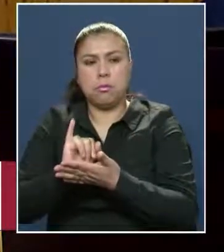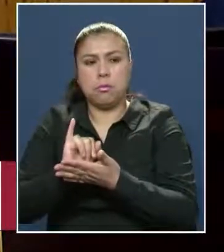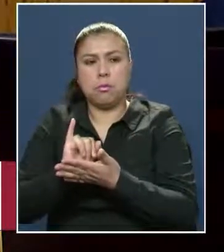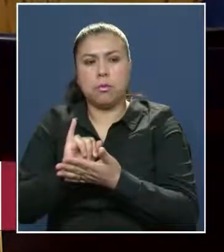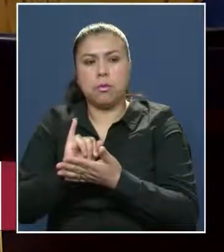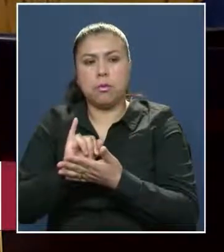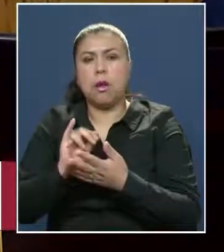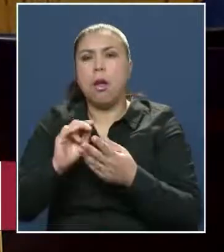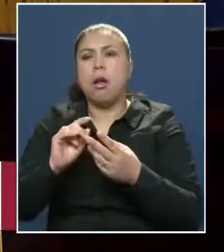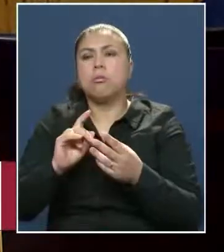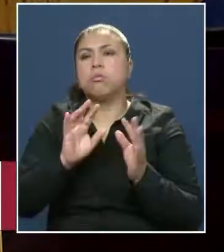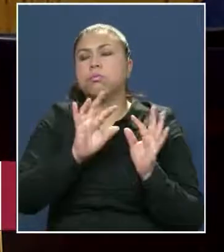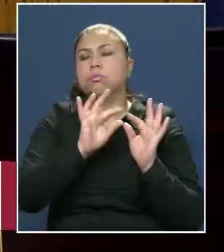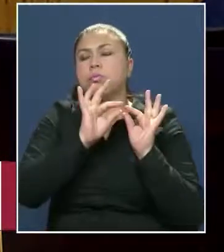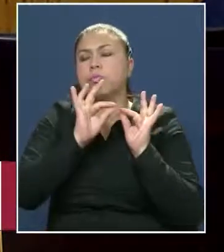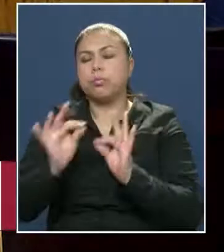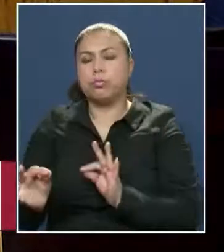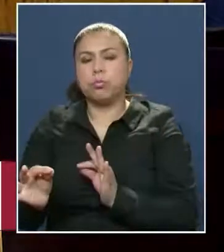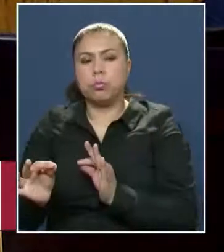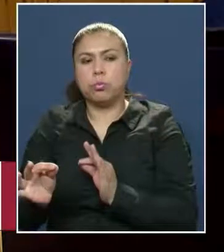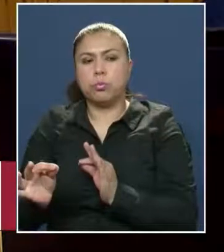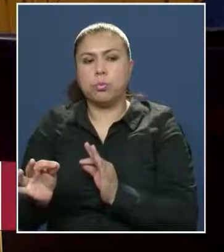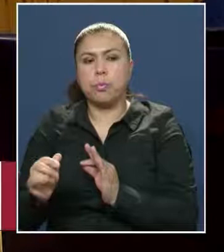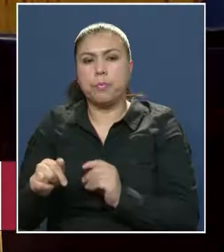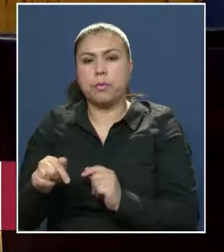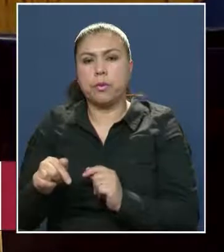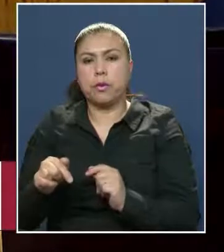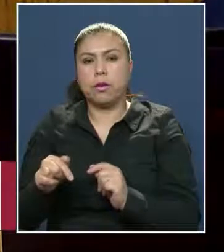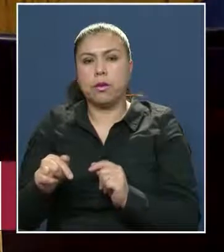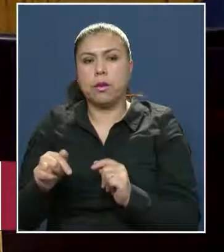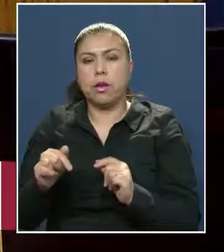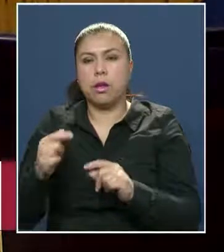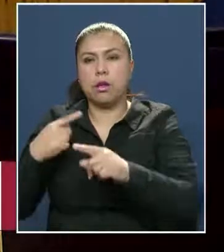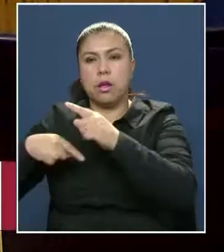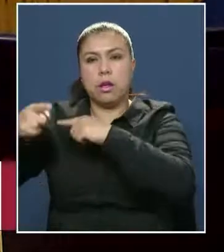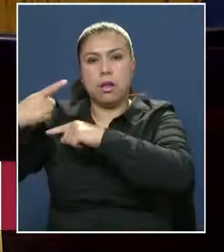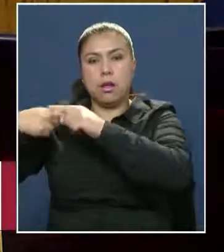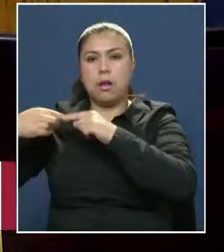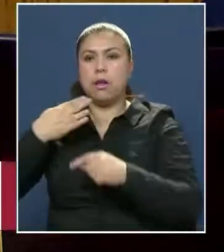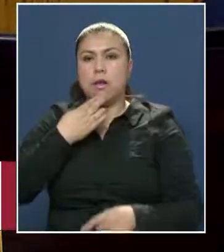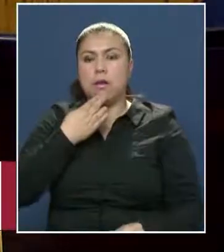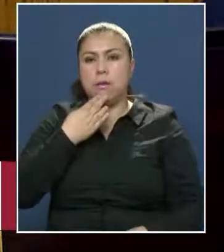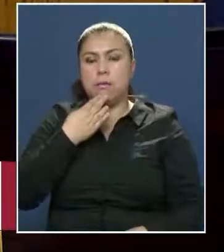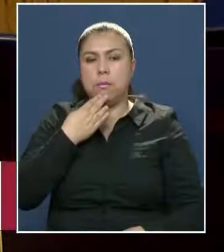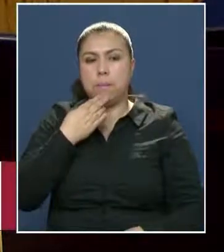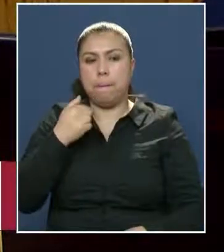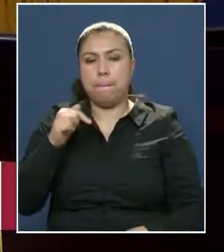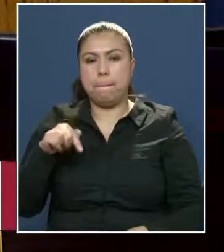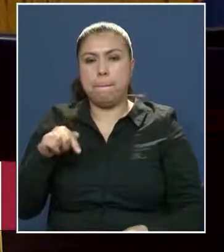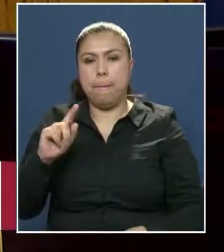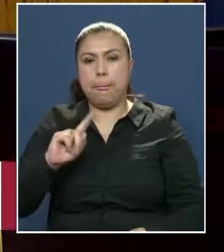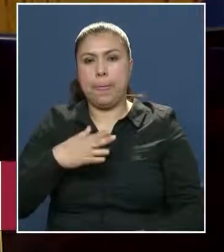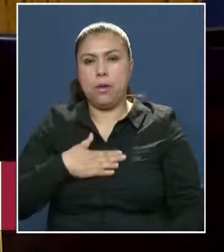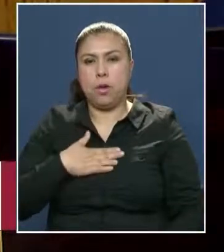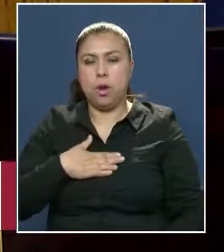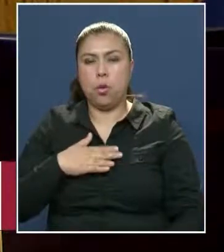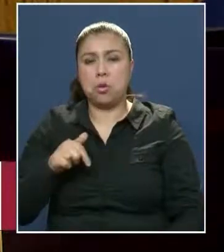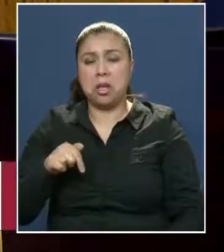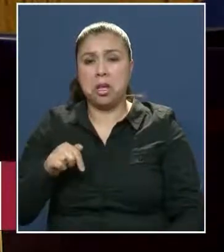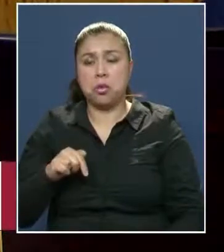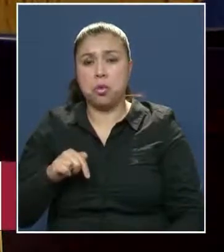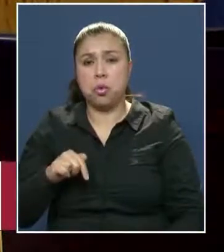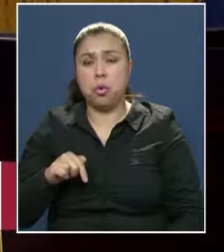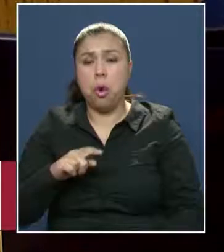más. Por otro lado, y como suele ocurrir en estas instancias históricas, también aparecen aquellos que no les gusta utilizar estos